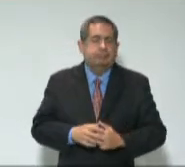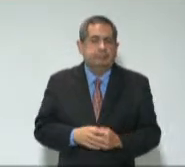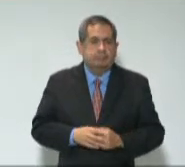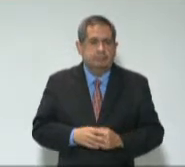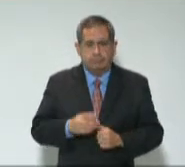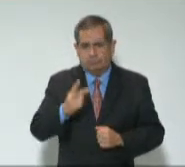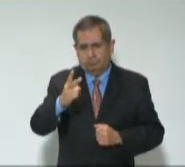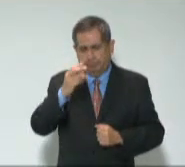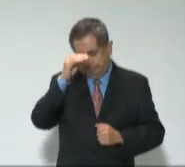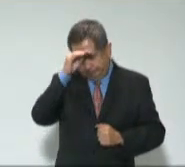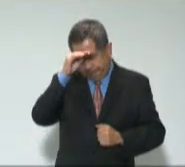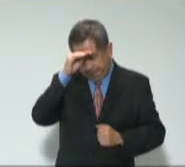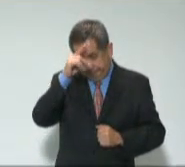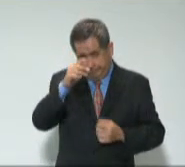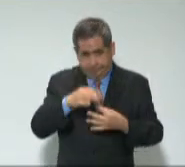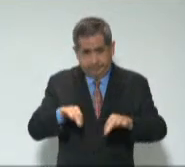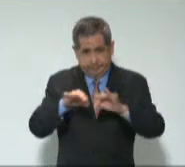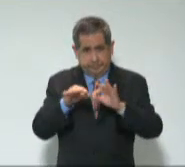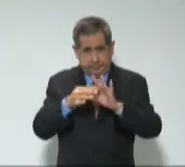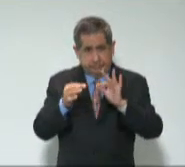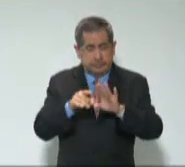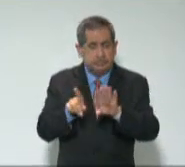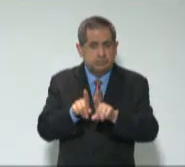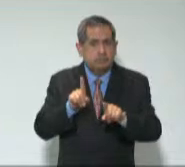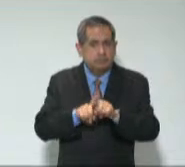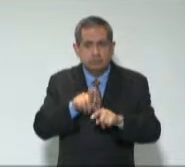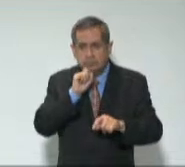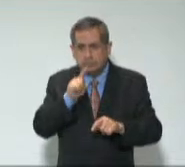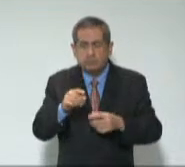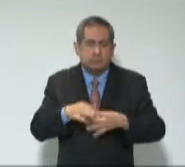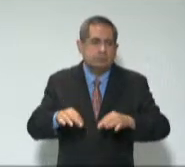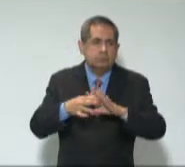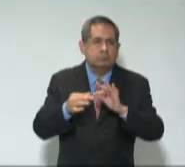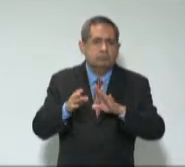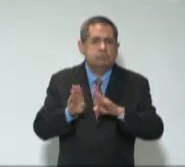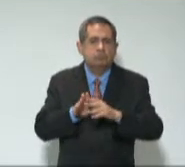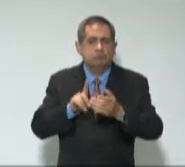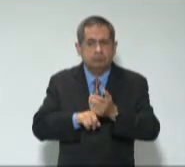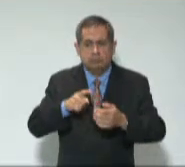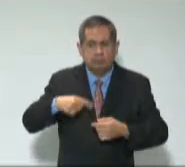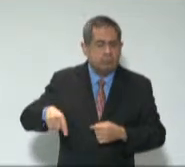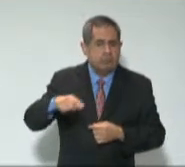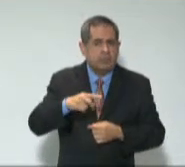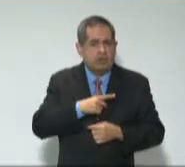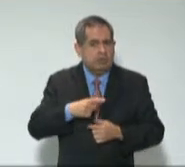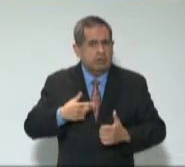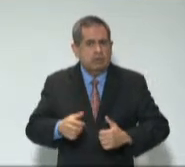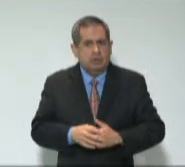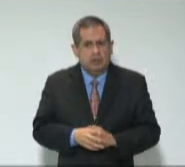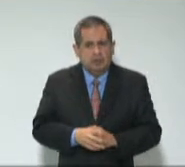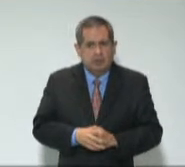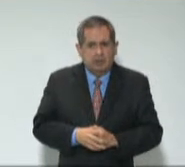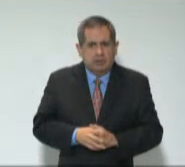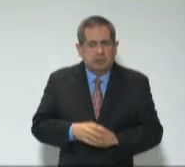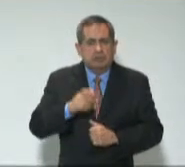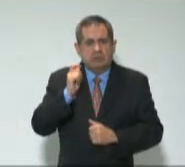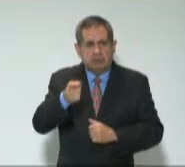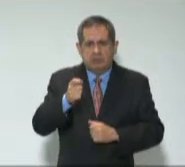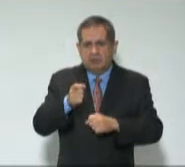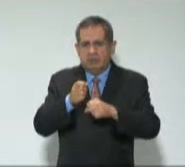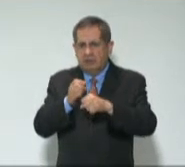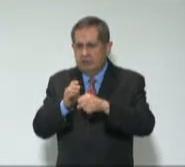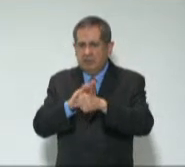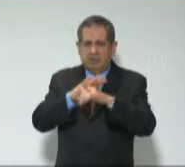reflexiones muy importantes además justamente de este impacto que es inmenso en sí mismo pero es que la pandemia